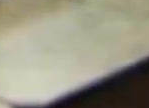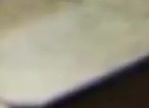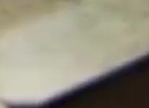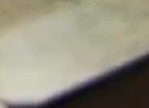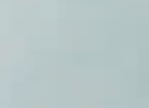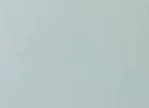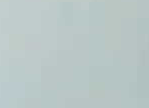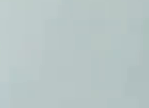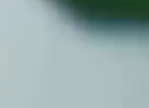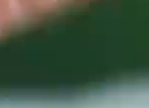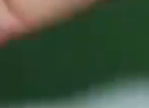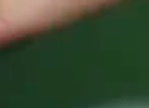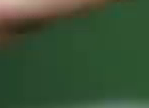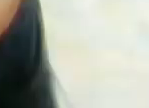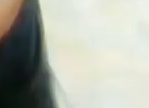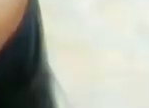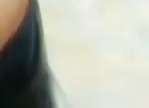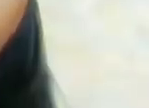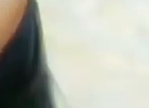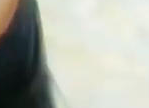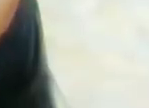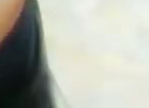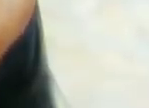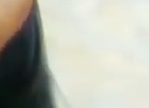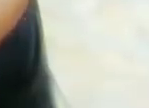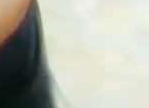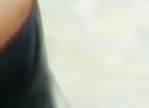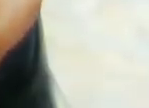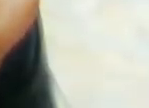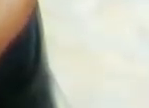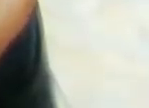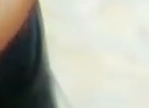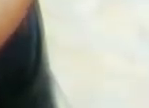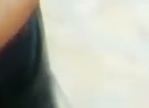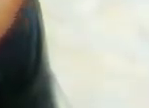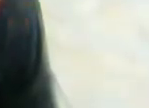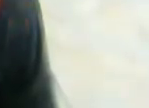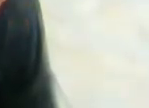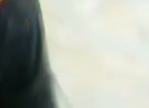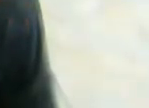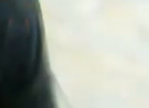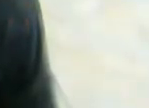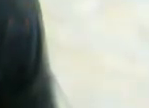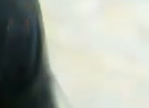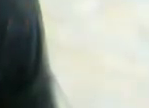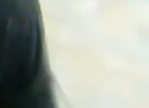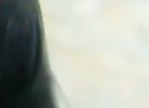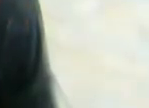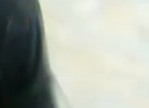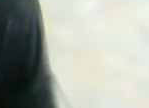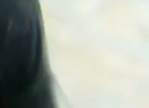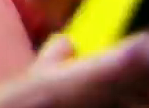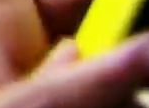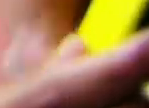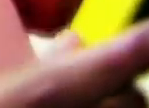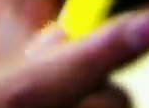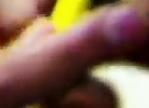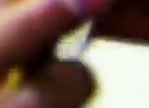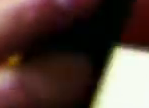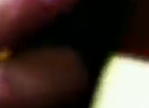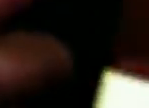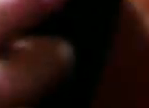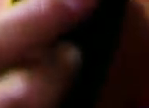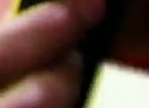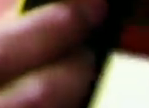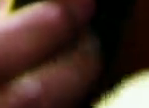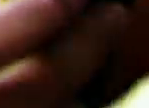escritorio, chapas de las puertas o el celular, que es el aparato que más usamos durante el día. Y de esta forma lo mantendremos en un